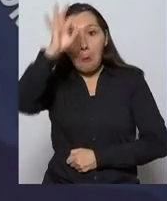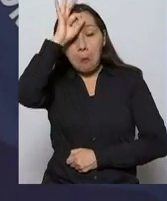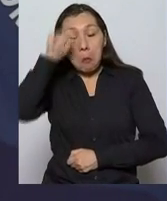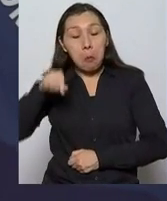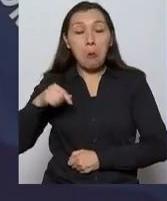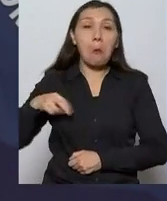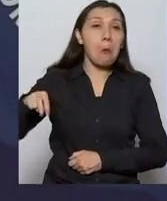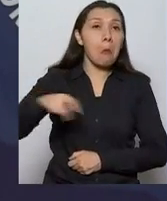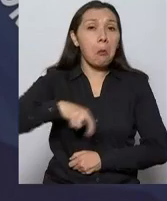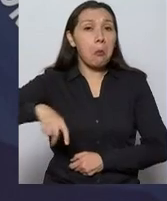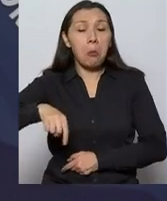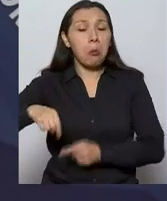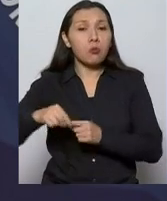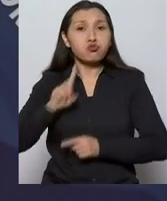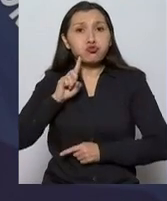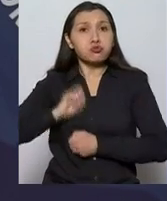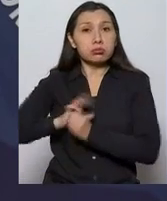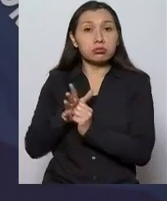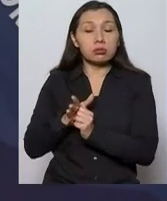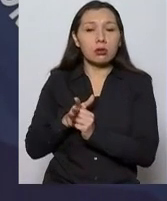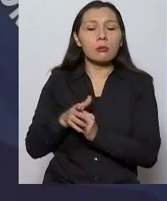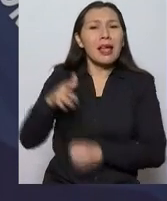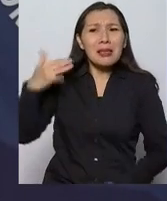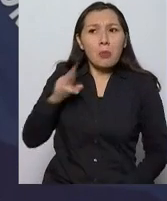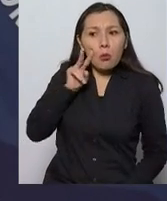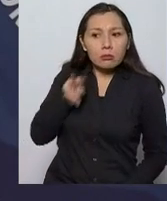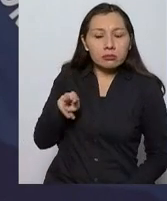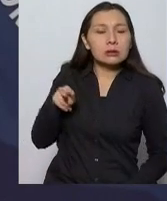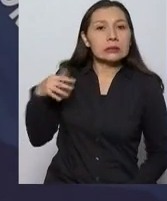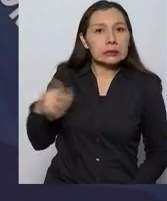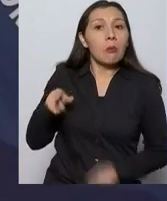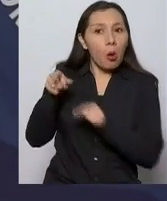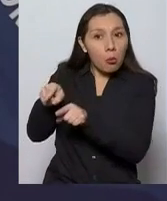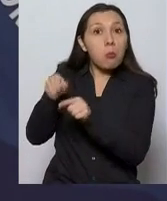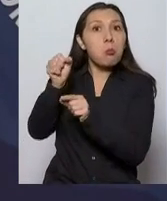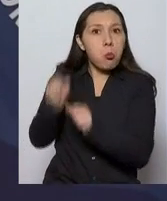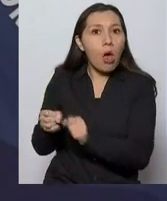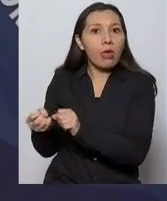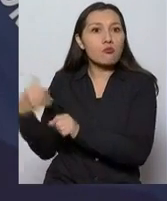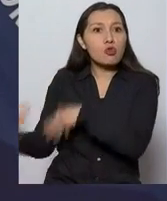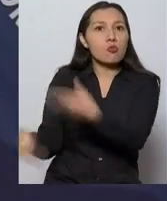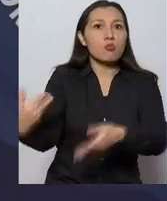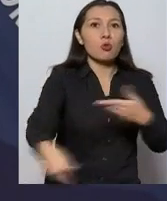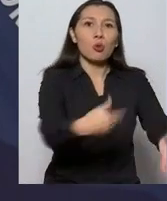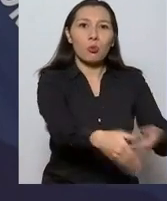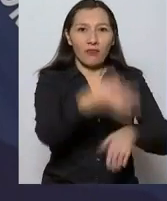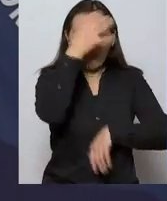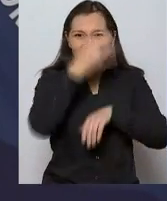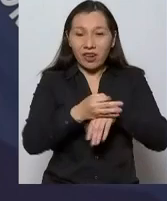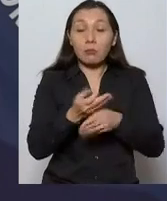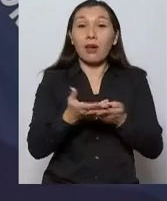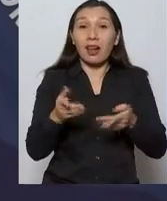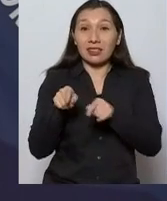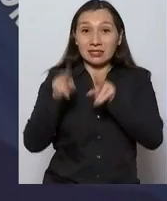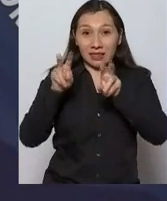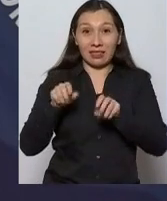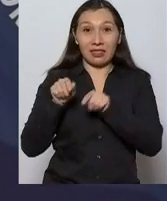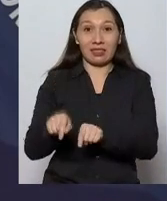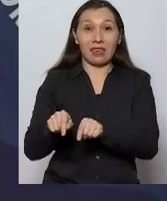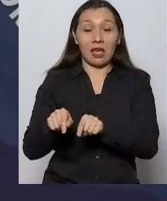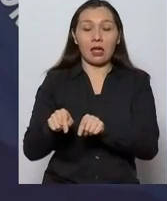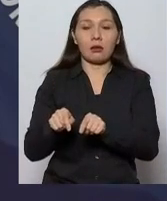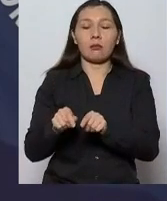son de importancia epidemiológica porque pueden contagiar. Y en ese contexto, ¿no es cierto?,